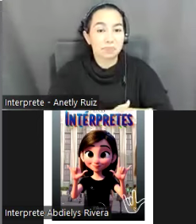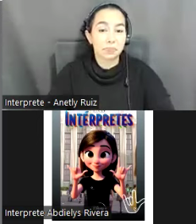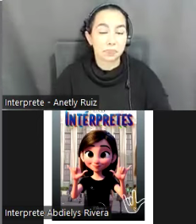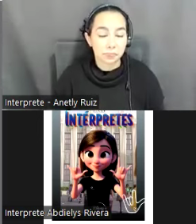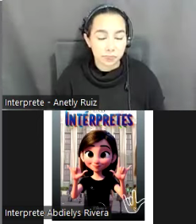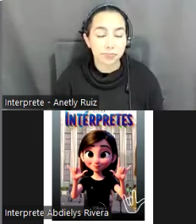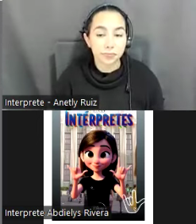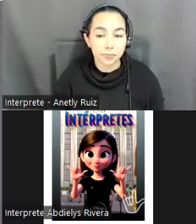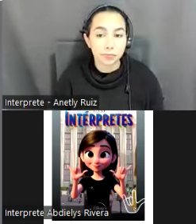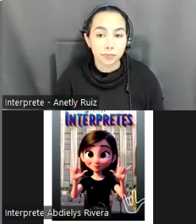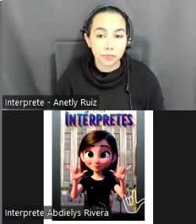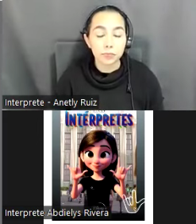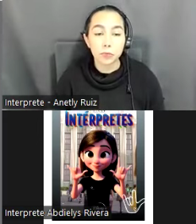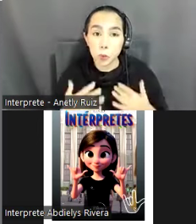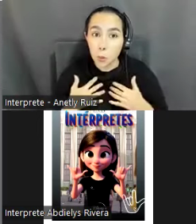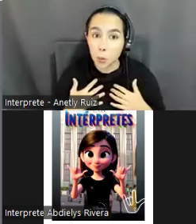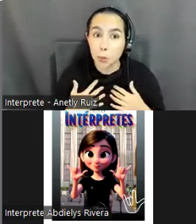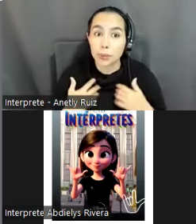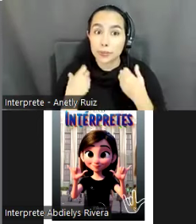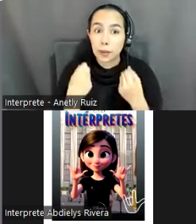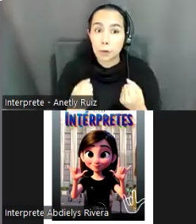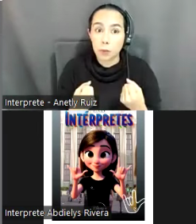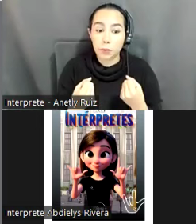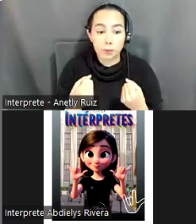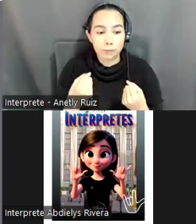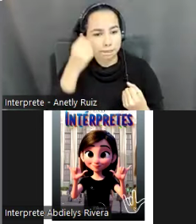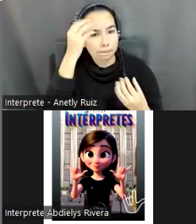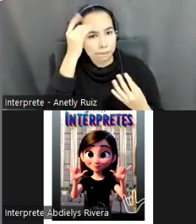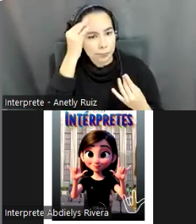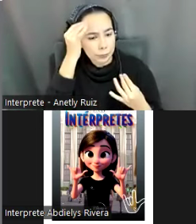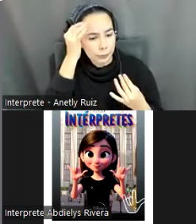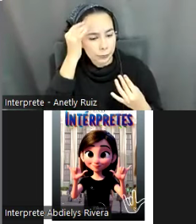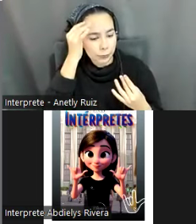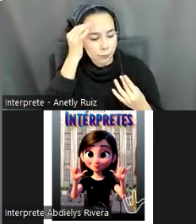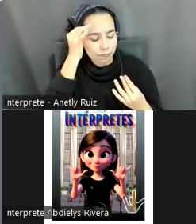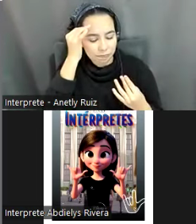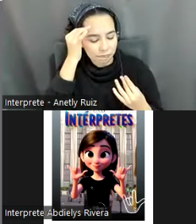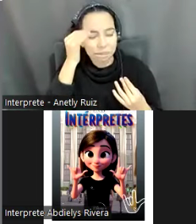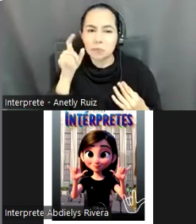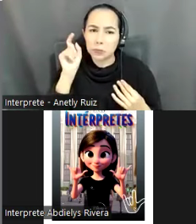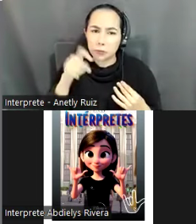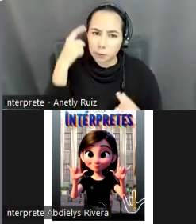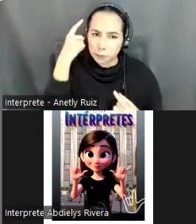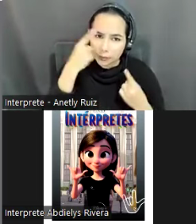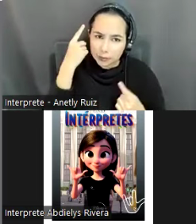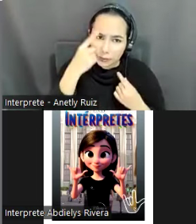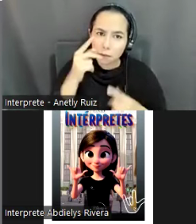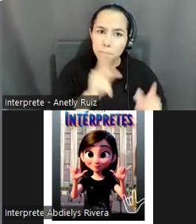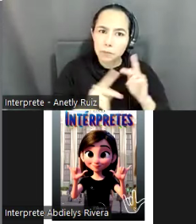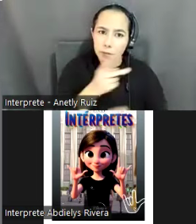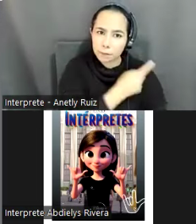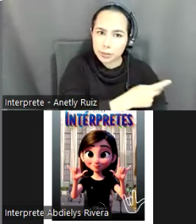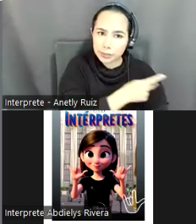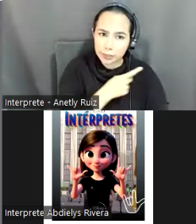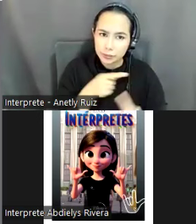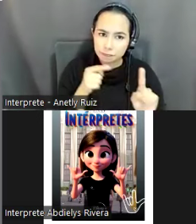cuando hablamos de salud, eso es un aspecto que no se piensa mucho. Creo que deberíamos dialogar más sobre ello con la población